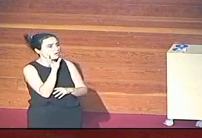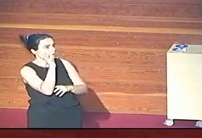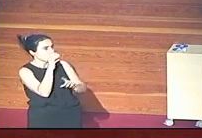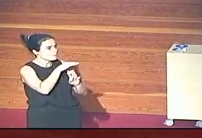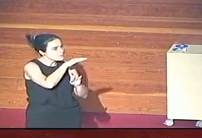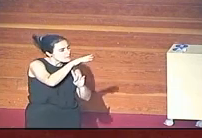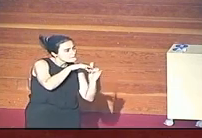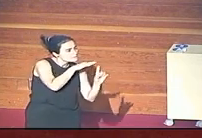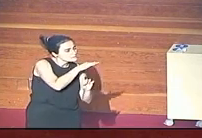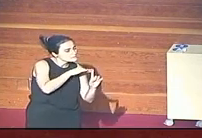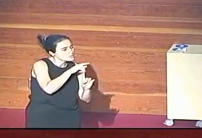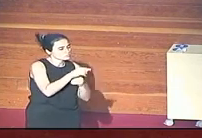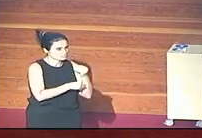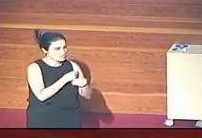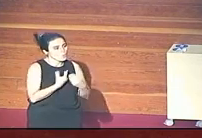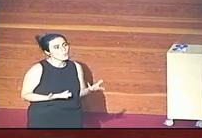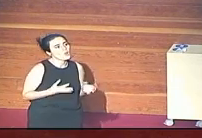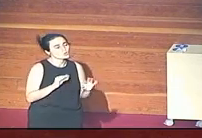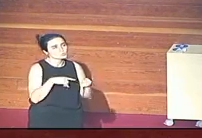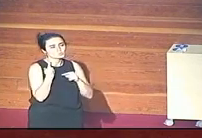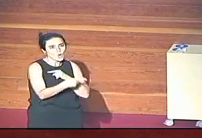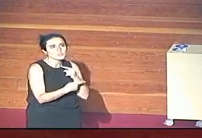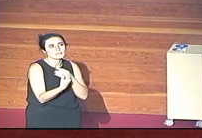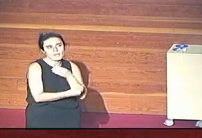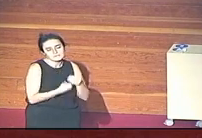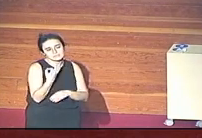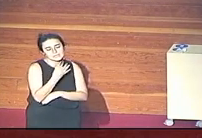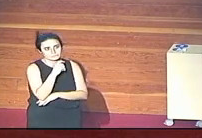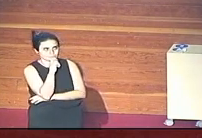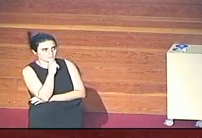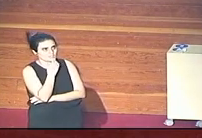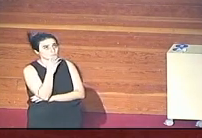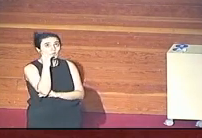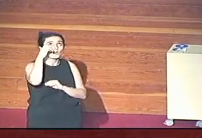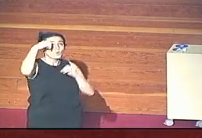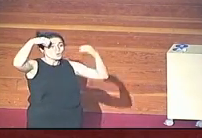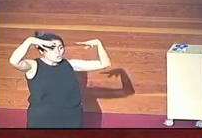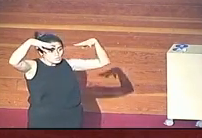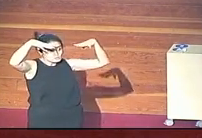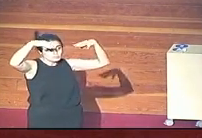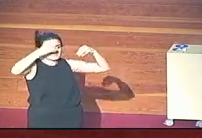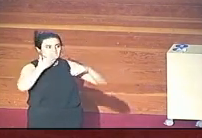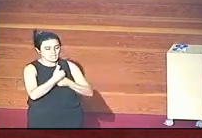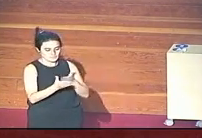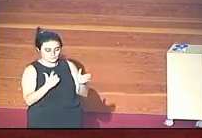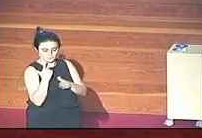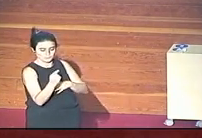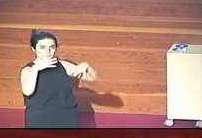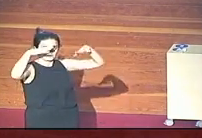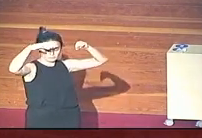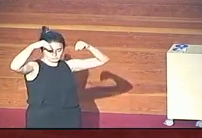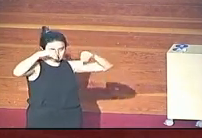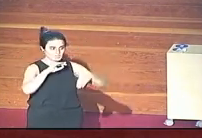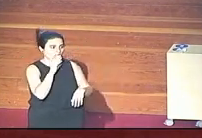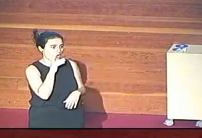acciones considera que hace en su vida diaria bueno pues no apagamos las luces cuando salimos de una habitación llevamos ahora